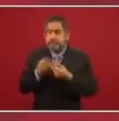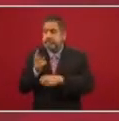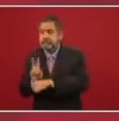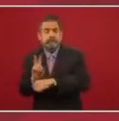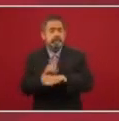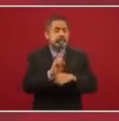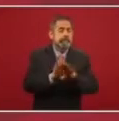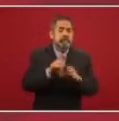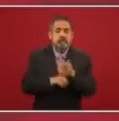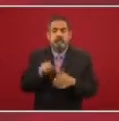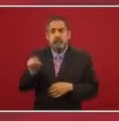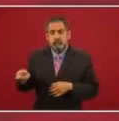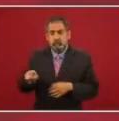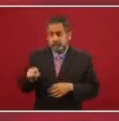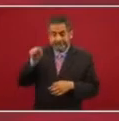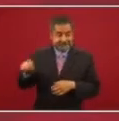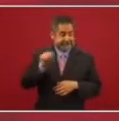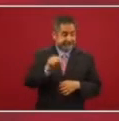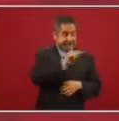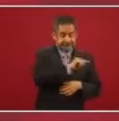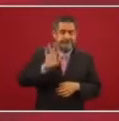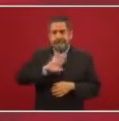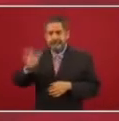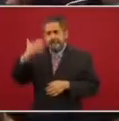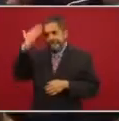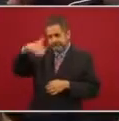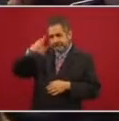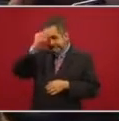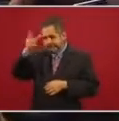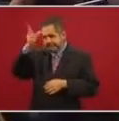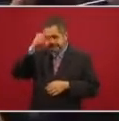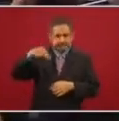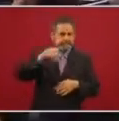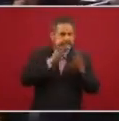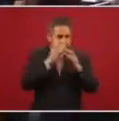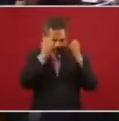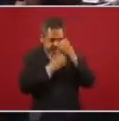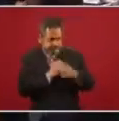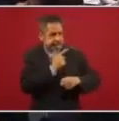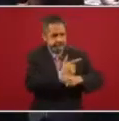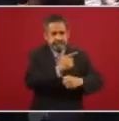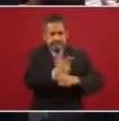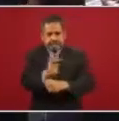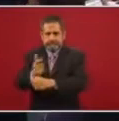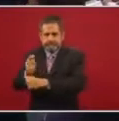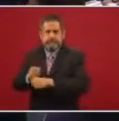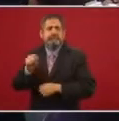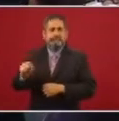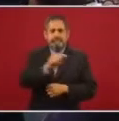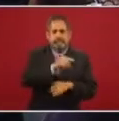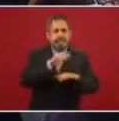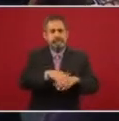epidemiológica se les ha entrenado al personal para que hagan el monitoreo de estos fenómenos respiratorios